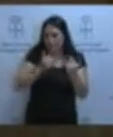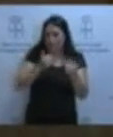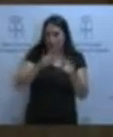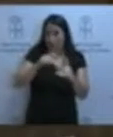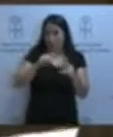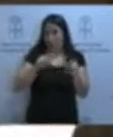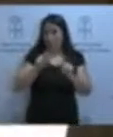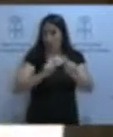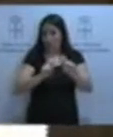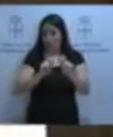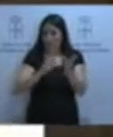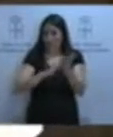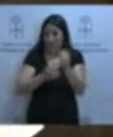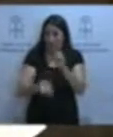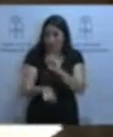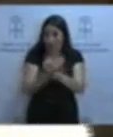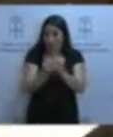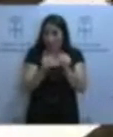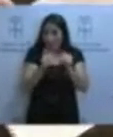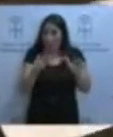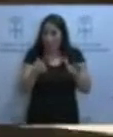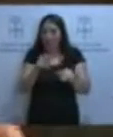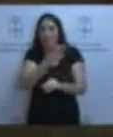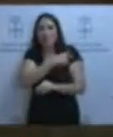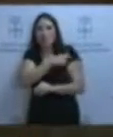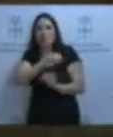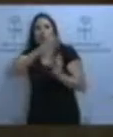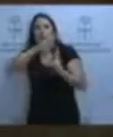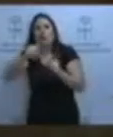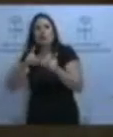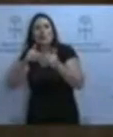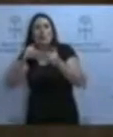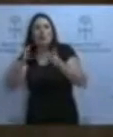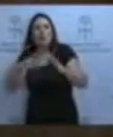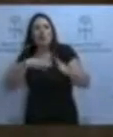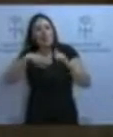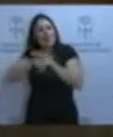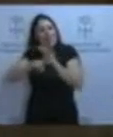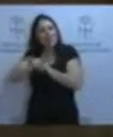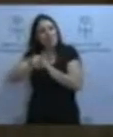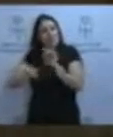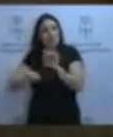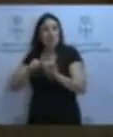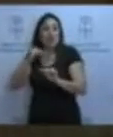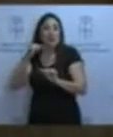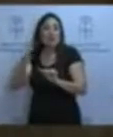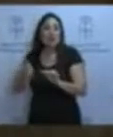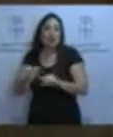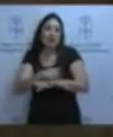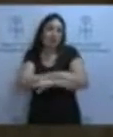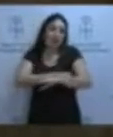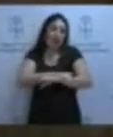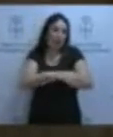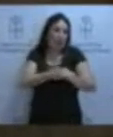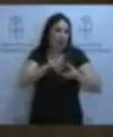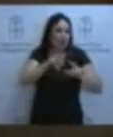Panamá que abre otra cuenta en Suiza que se gestiona de tal forma que se evita el trazo para los gobiernos y se evita el